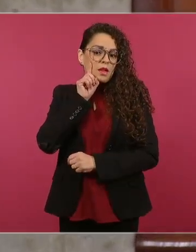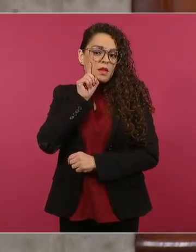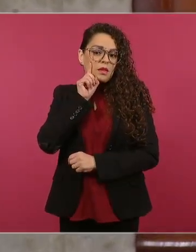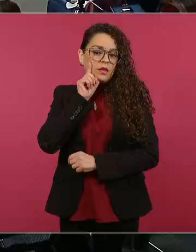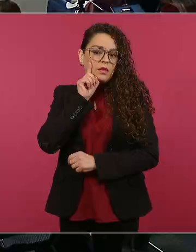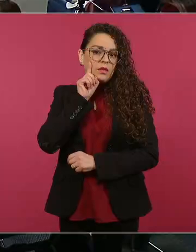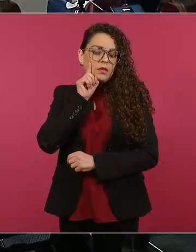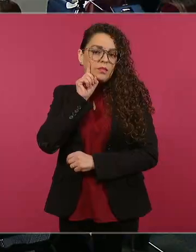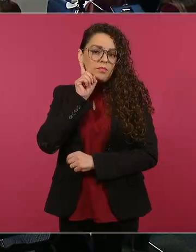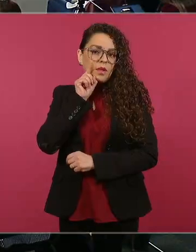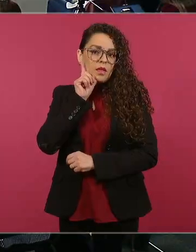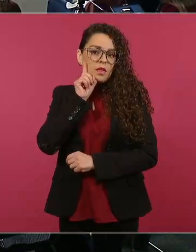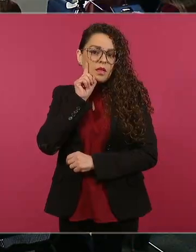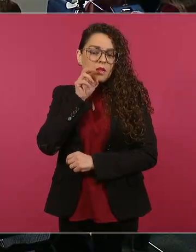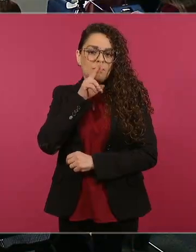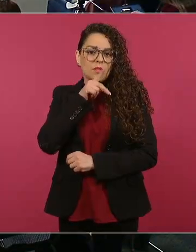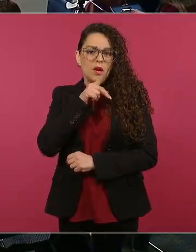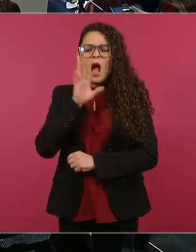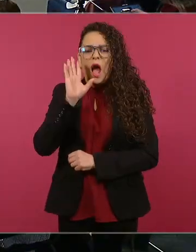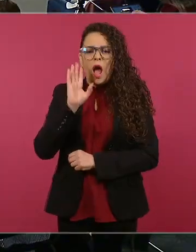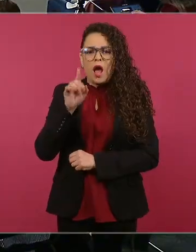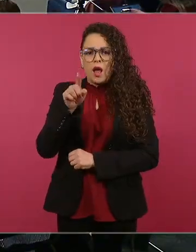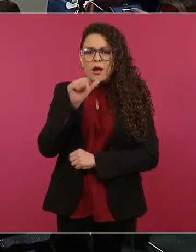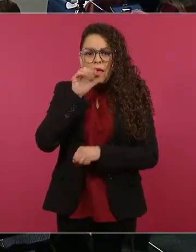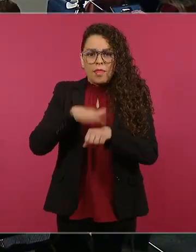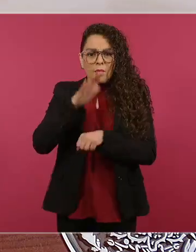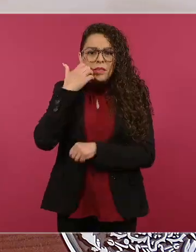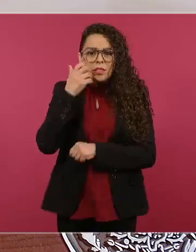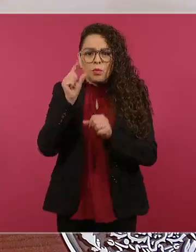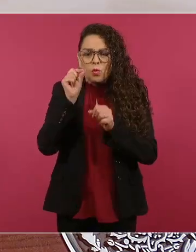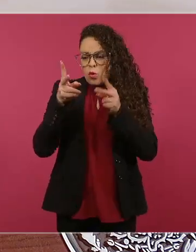es… Para encontrarlo. Entonces,